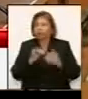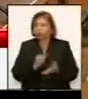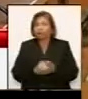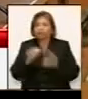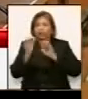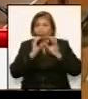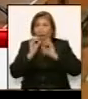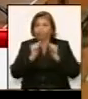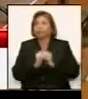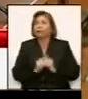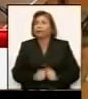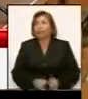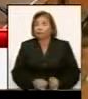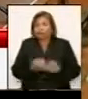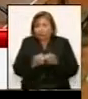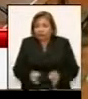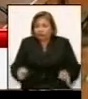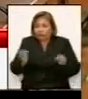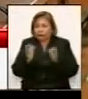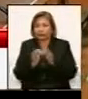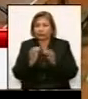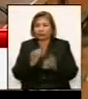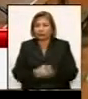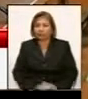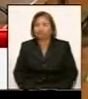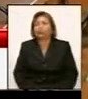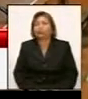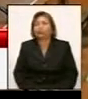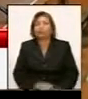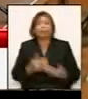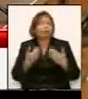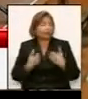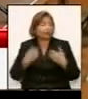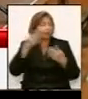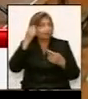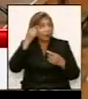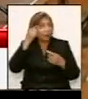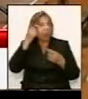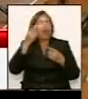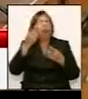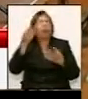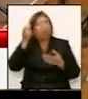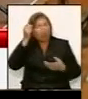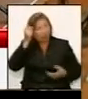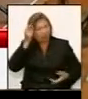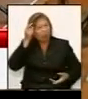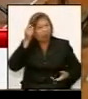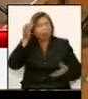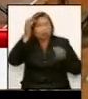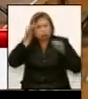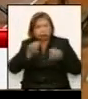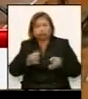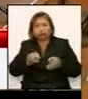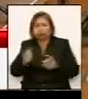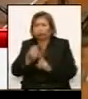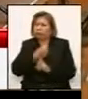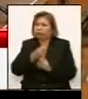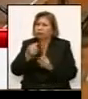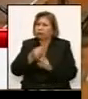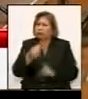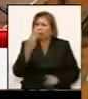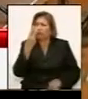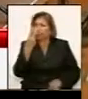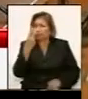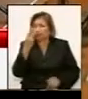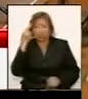comunicación es importante también una definición definición específica para la violencia en línea para relaciones